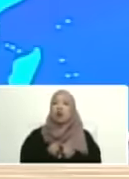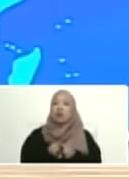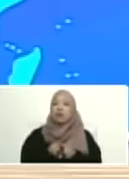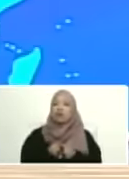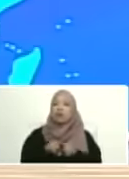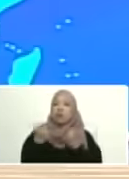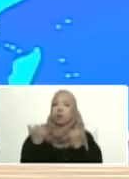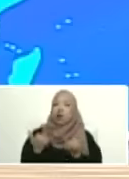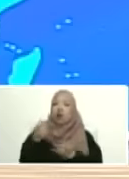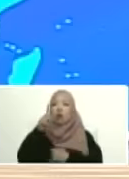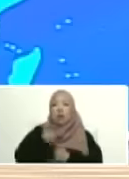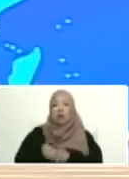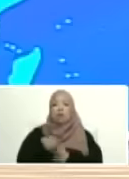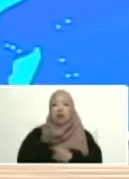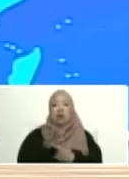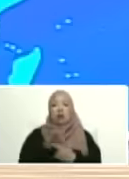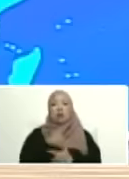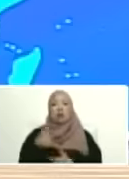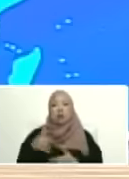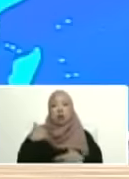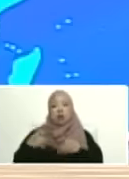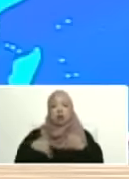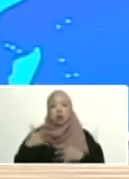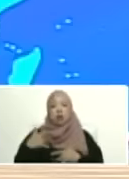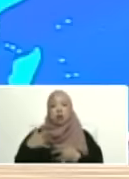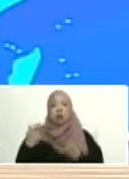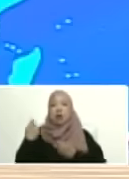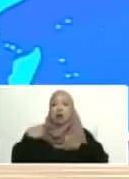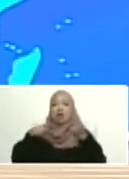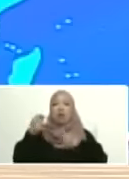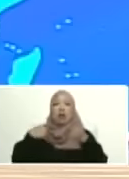de posicionarse también en su actitud en de patria.